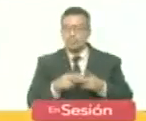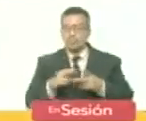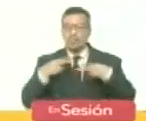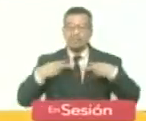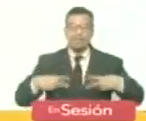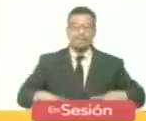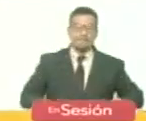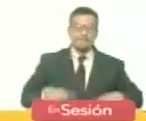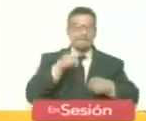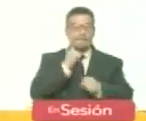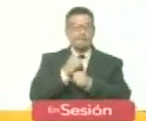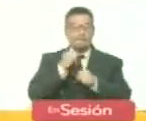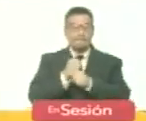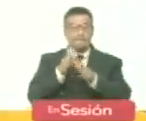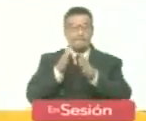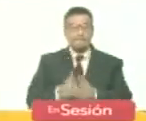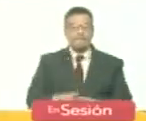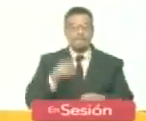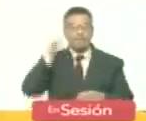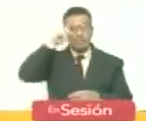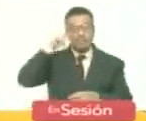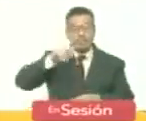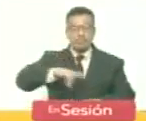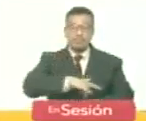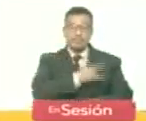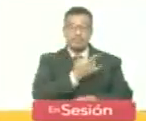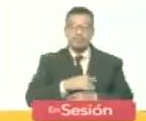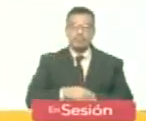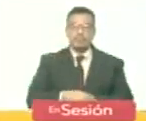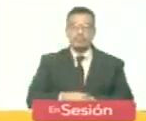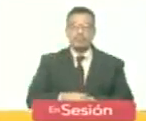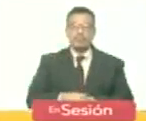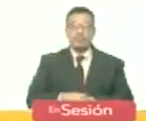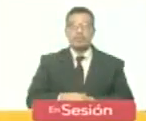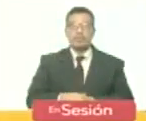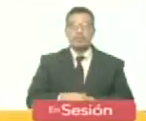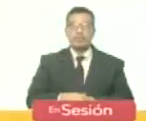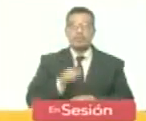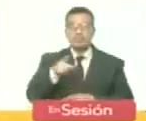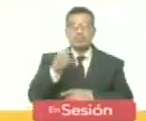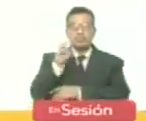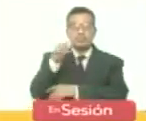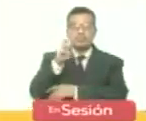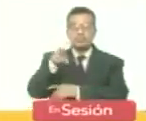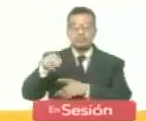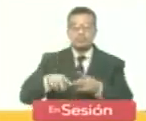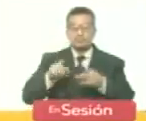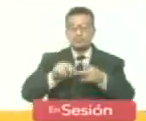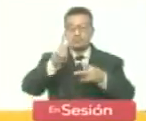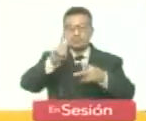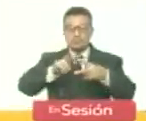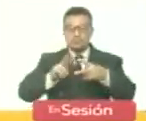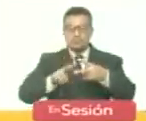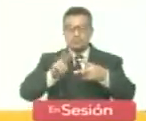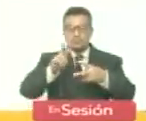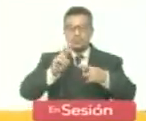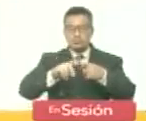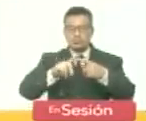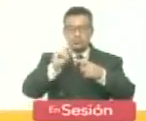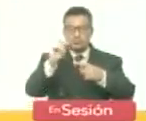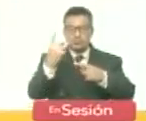vida de los trabajadores, de los profesores universitarios. Así que esta asamblea le corresponde dos cosas. La